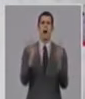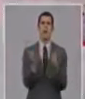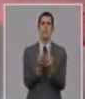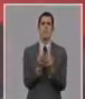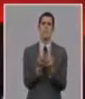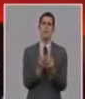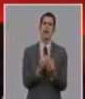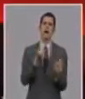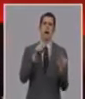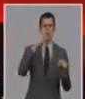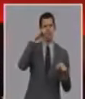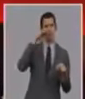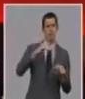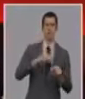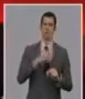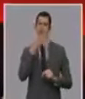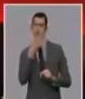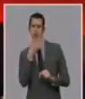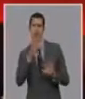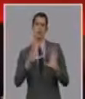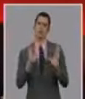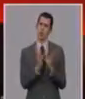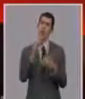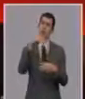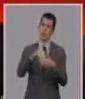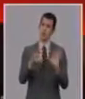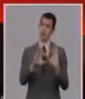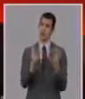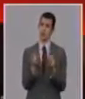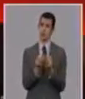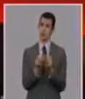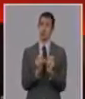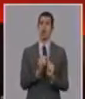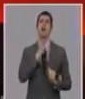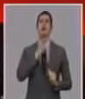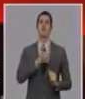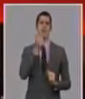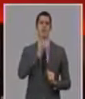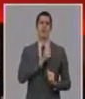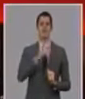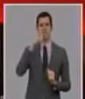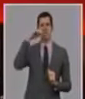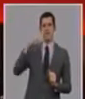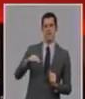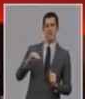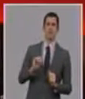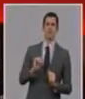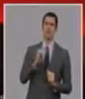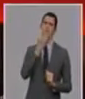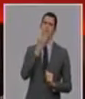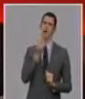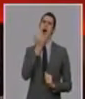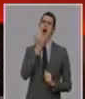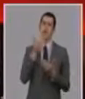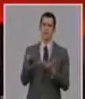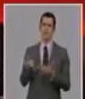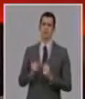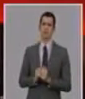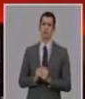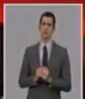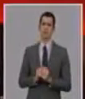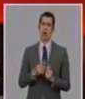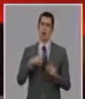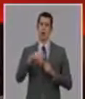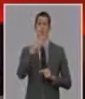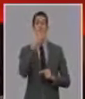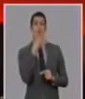donde existe un más alto riesgo de tener la forma más grave de la enfermedad y quedar con mayores complicaciones y